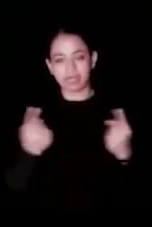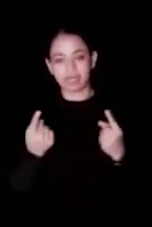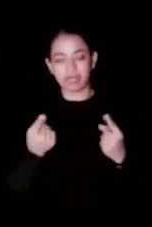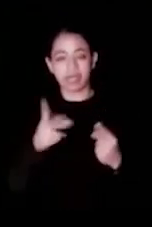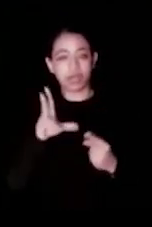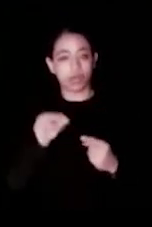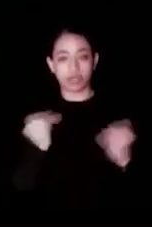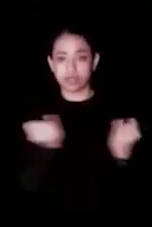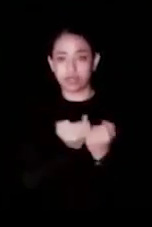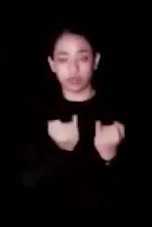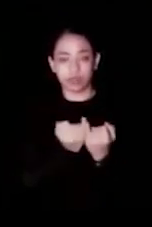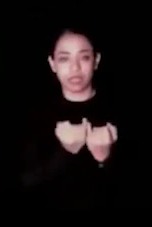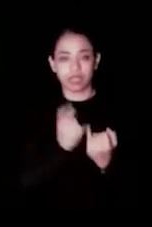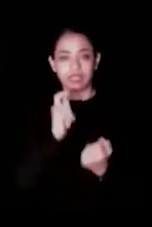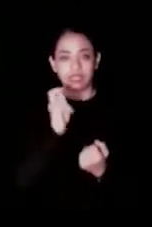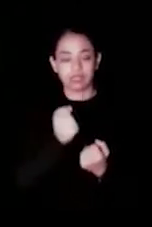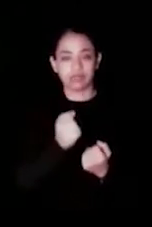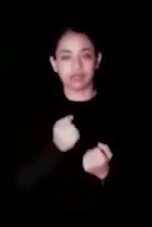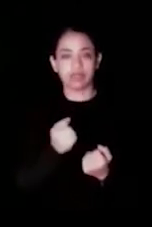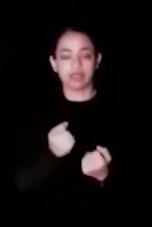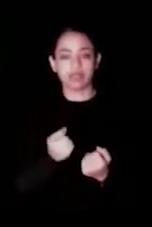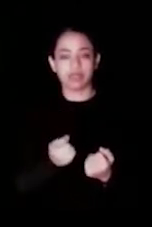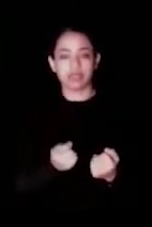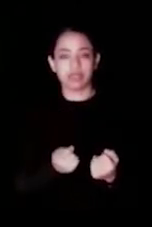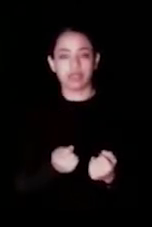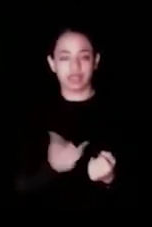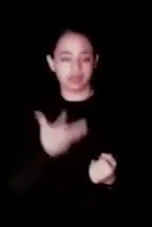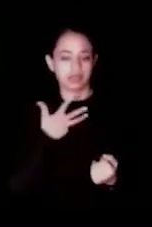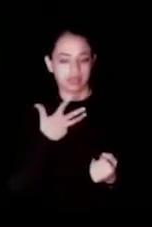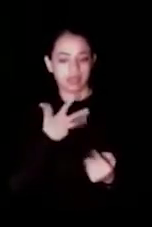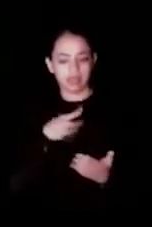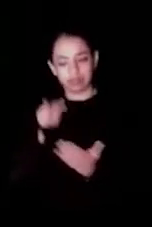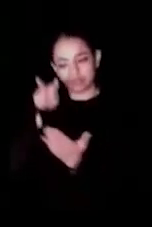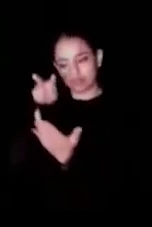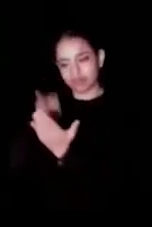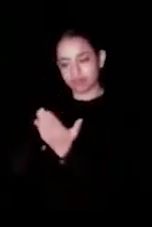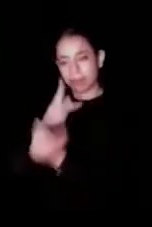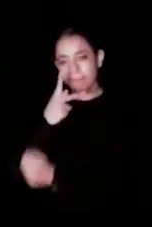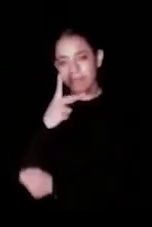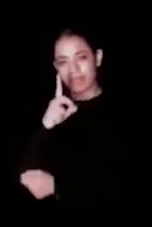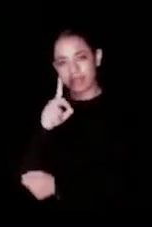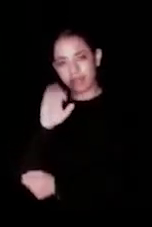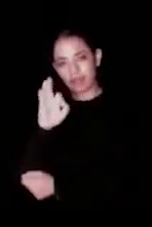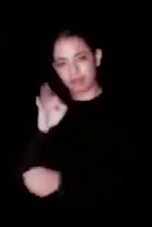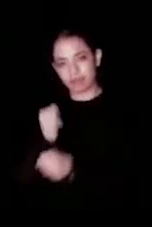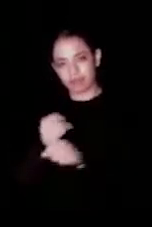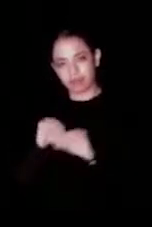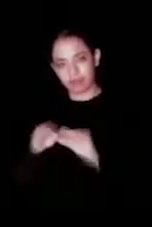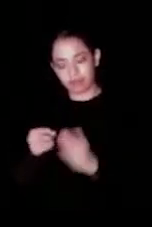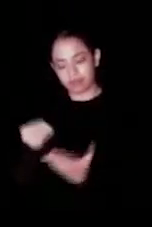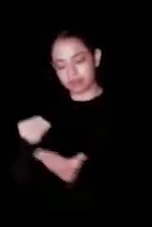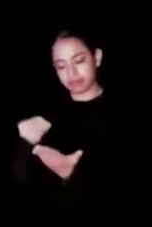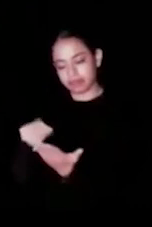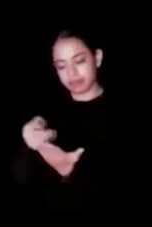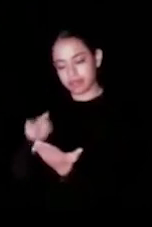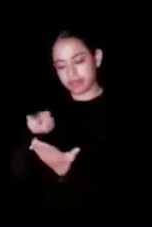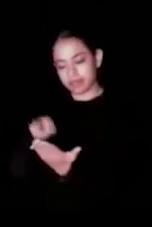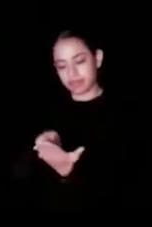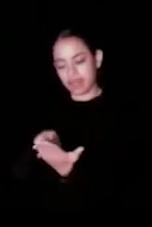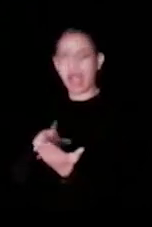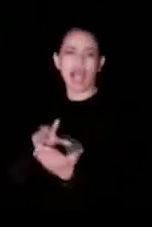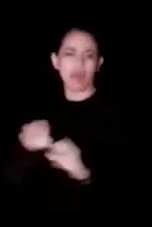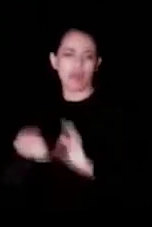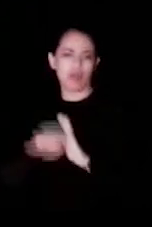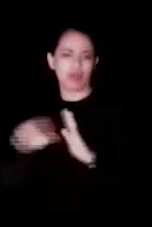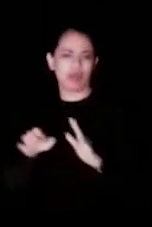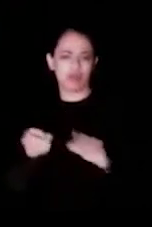que yo tenga una Cuenta pública a la mano en PDF a que me la entreguen en un formato de